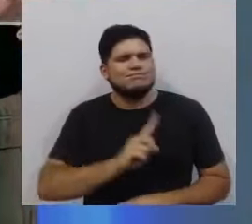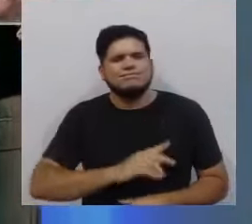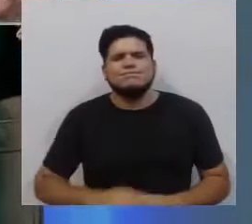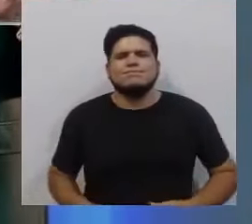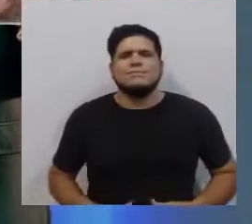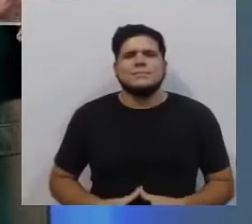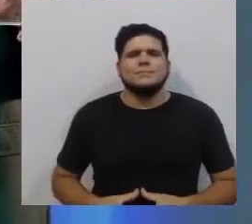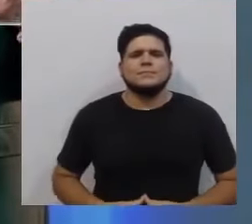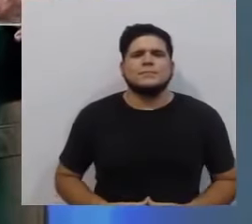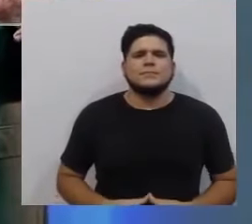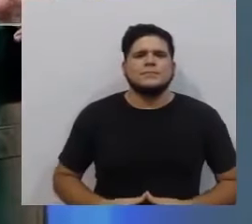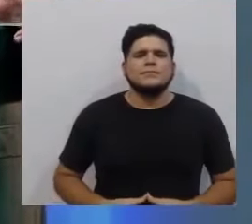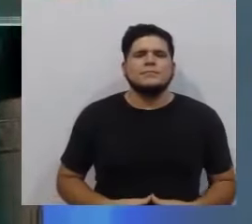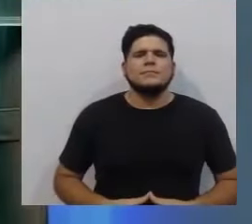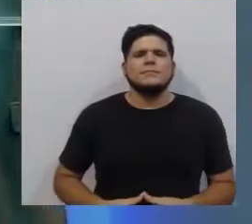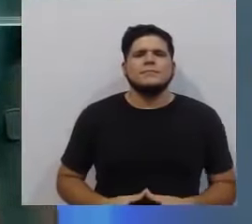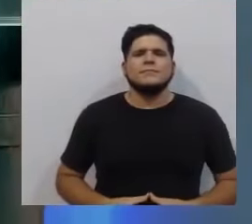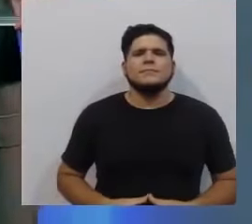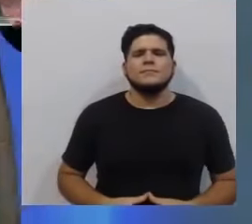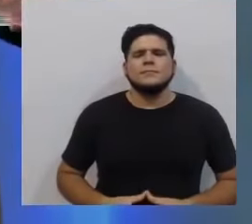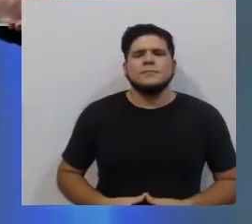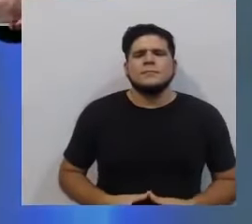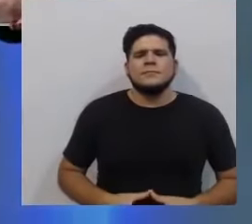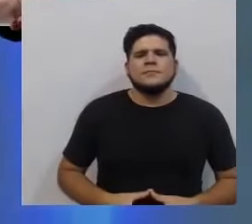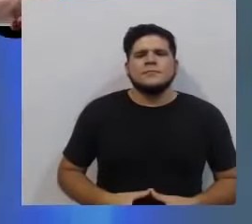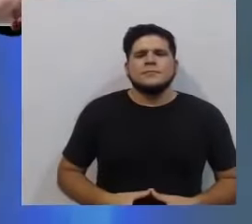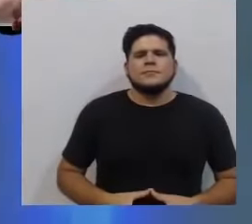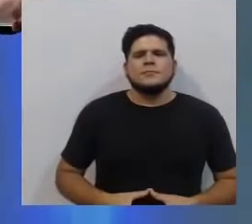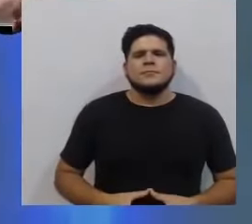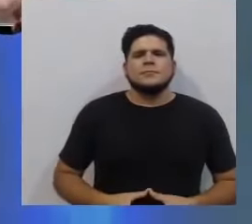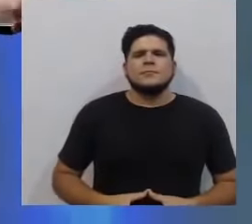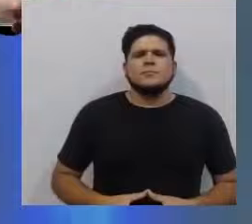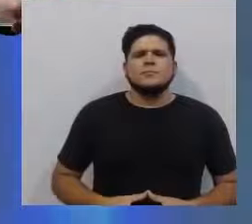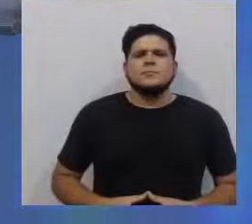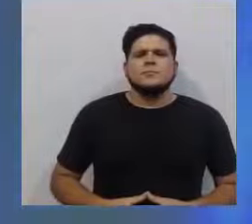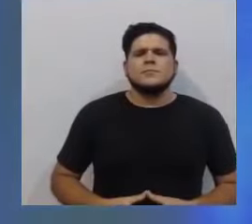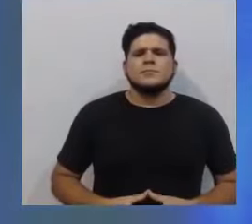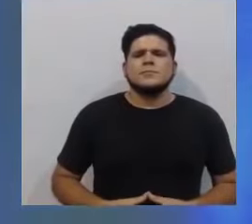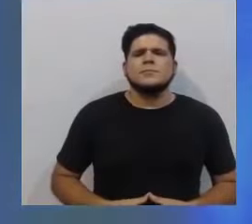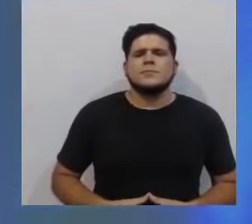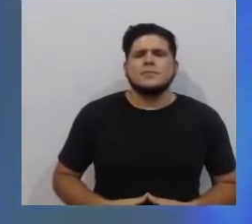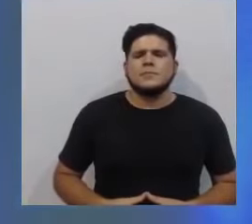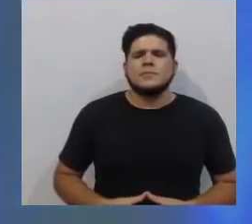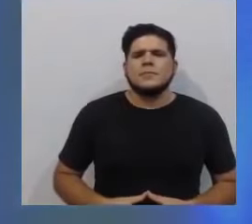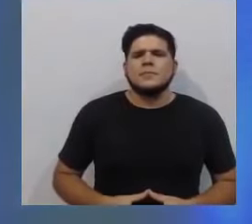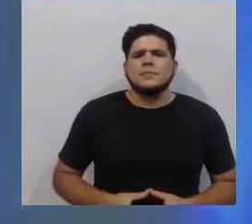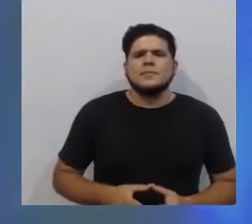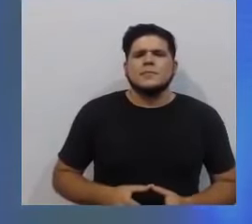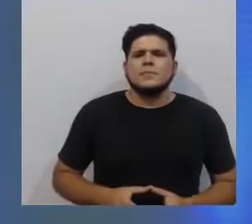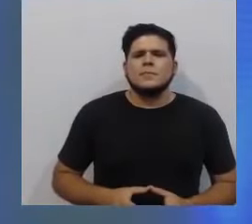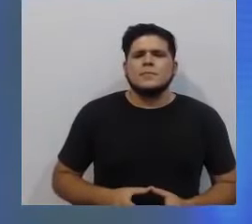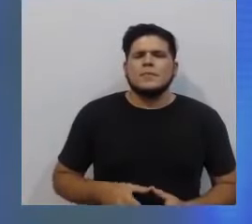tremenda profética del profeta isaías donde él vivía